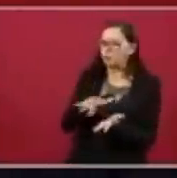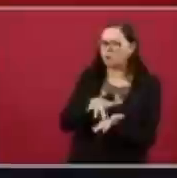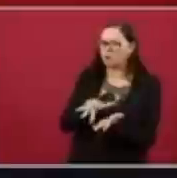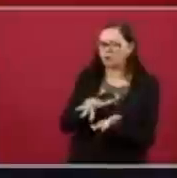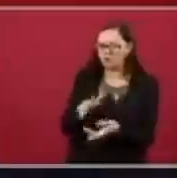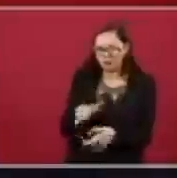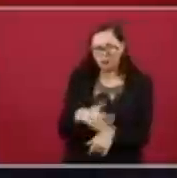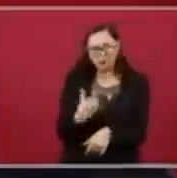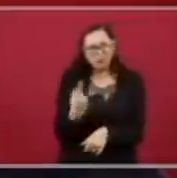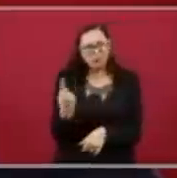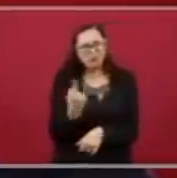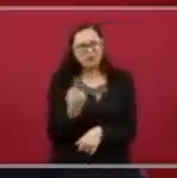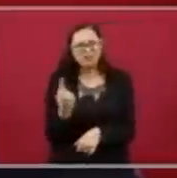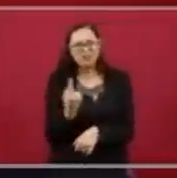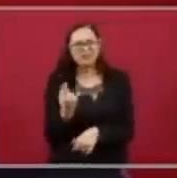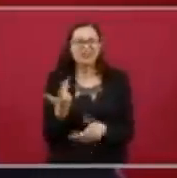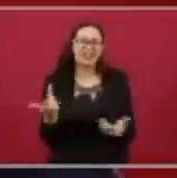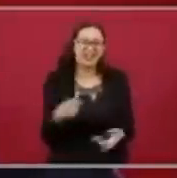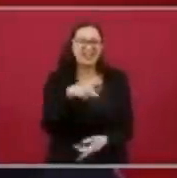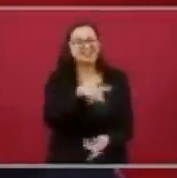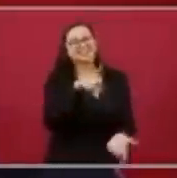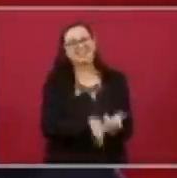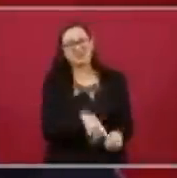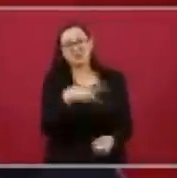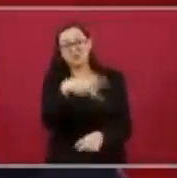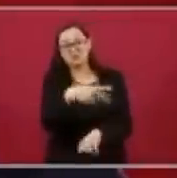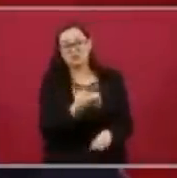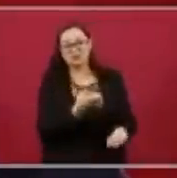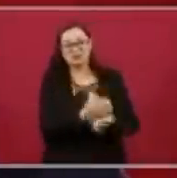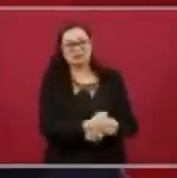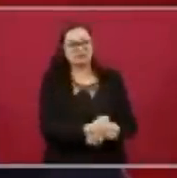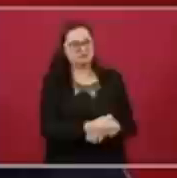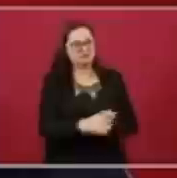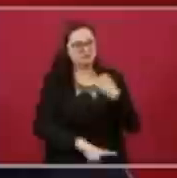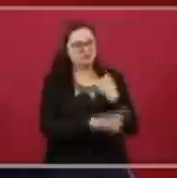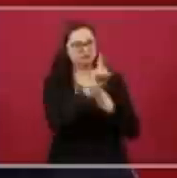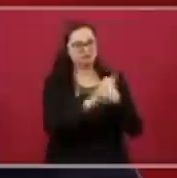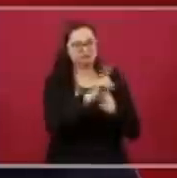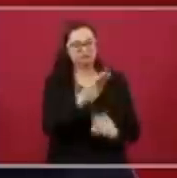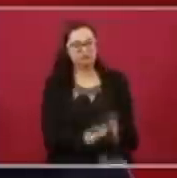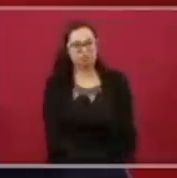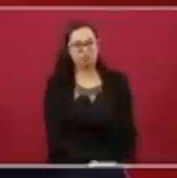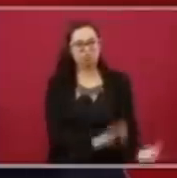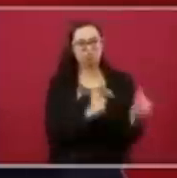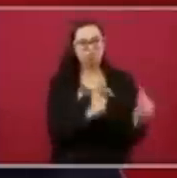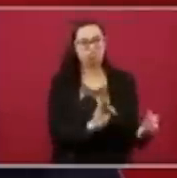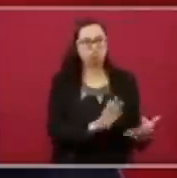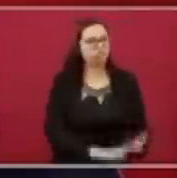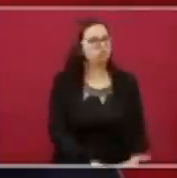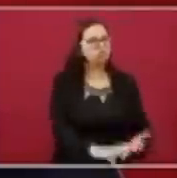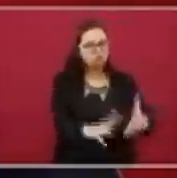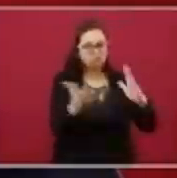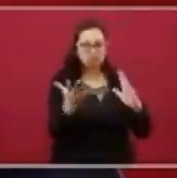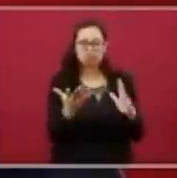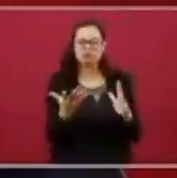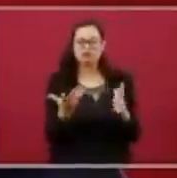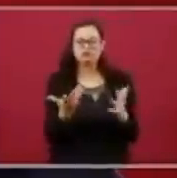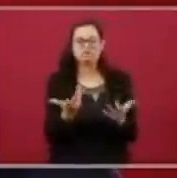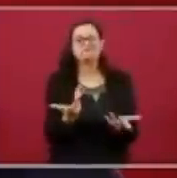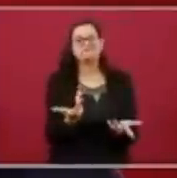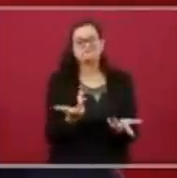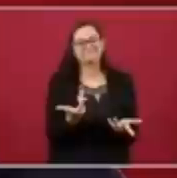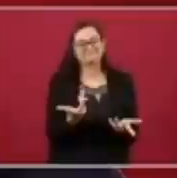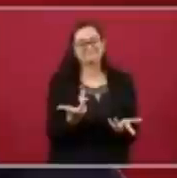ellos tienen que enfrentar el problema de la inseguridad y de la violencia y